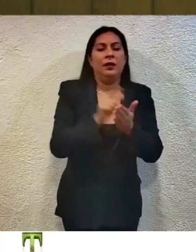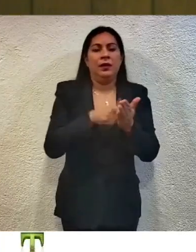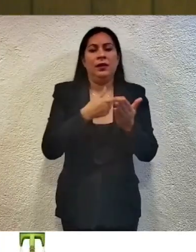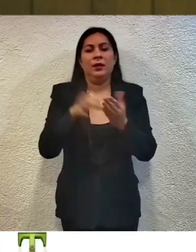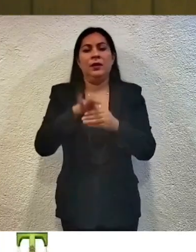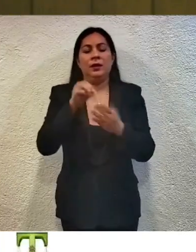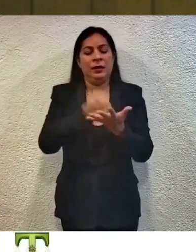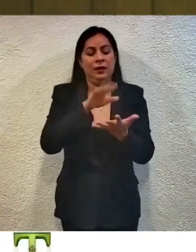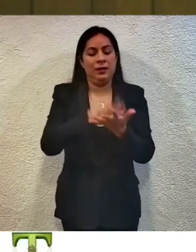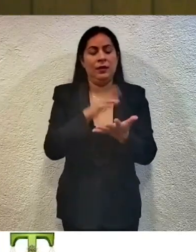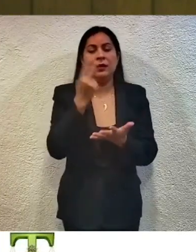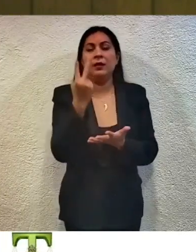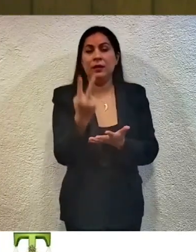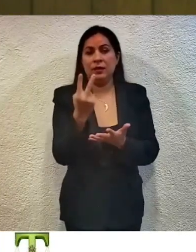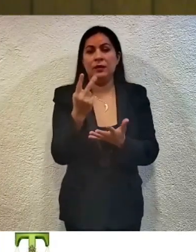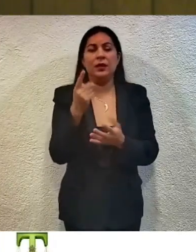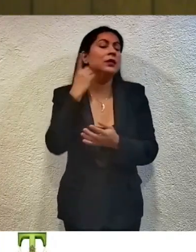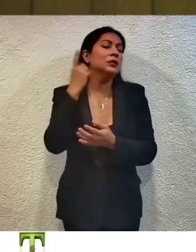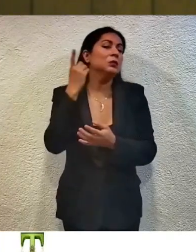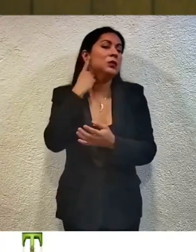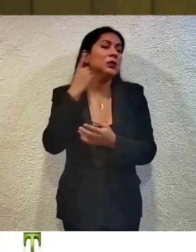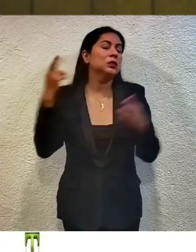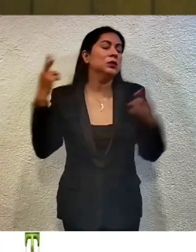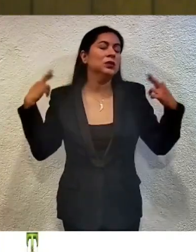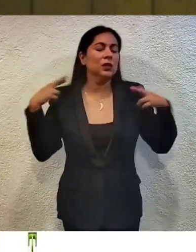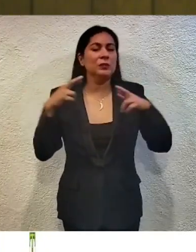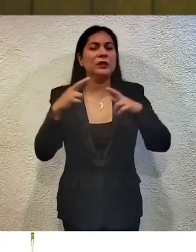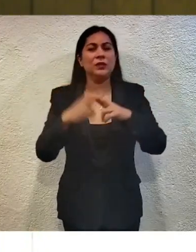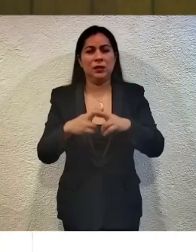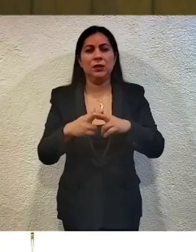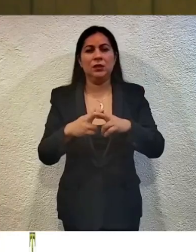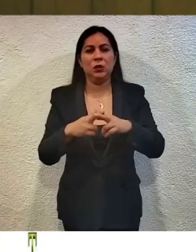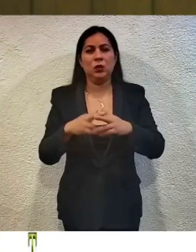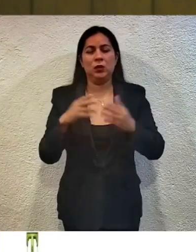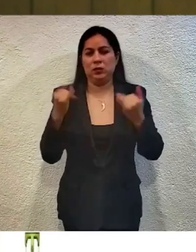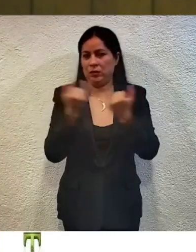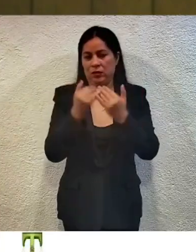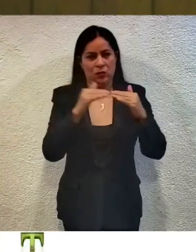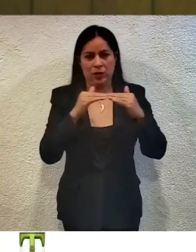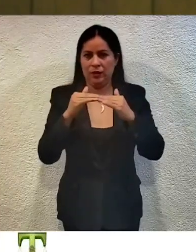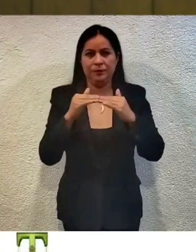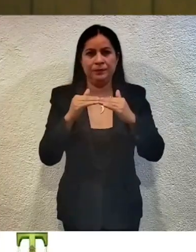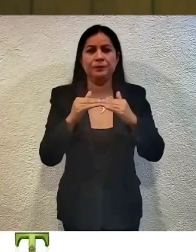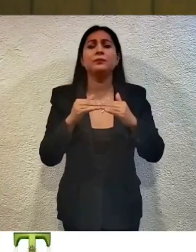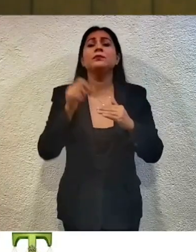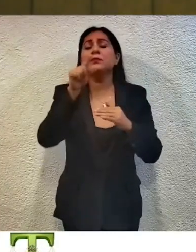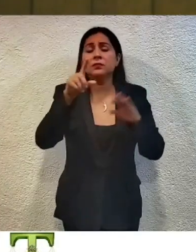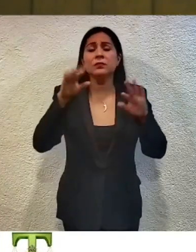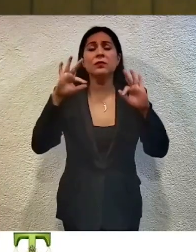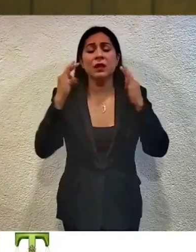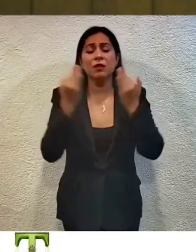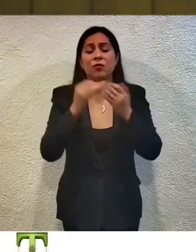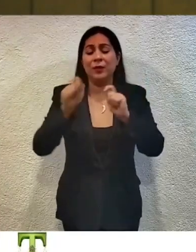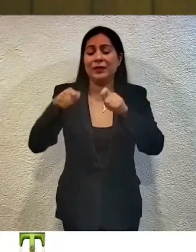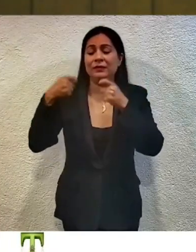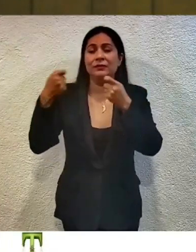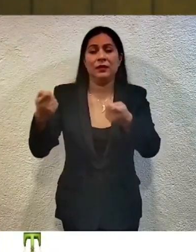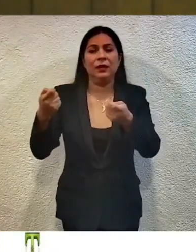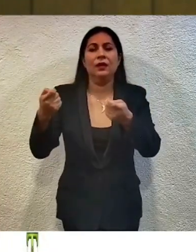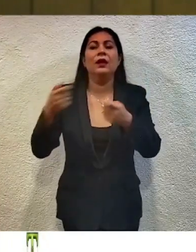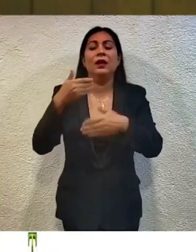el capítulo segundo de las diputaciones de representación proporcional y de la fórmula de asignación